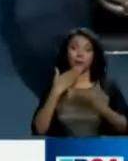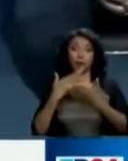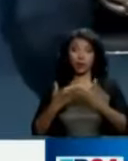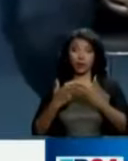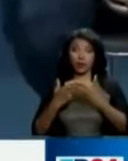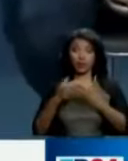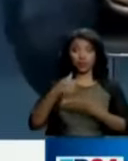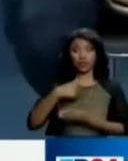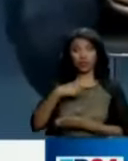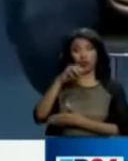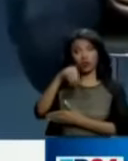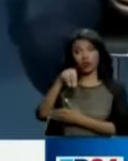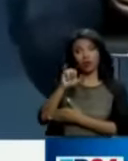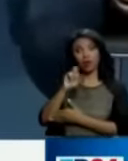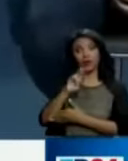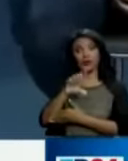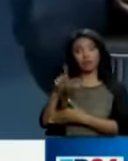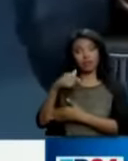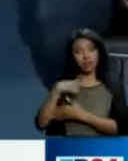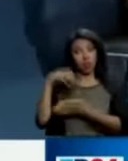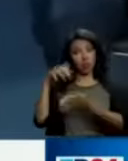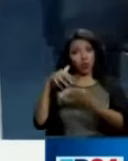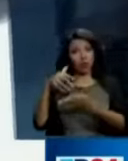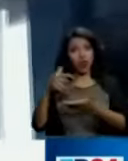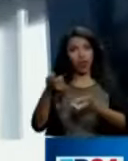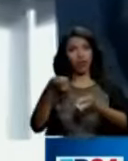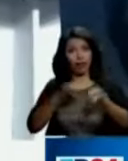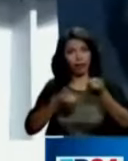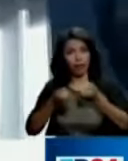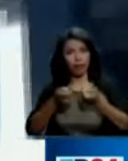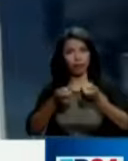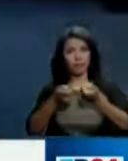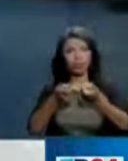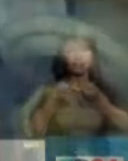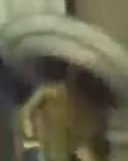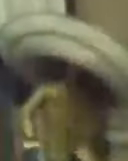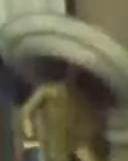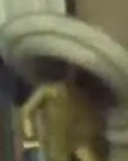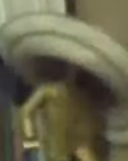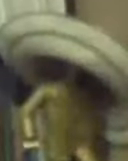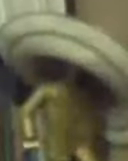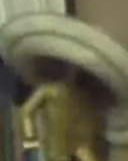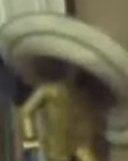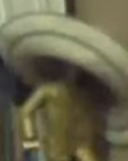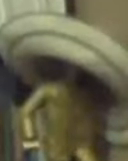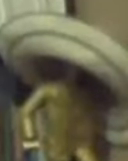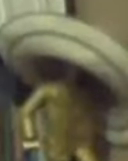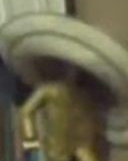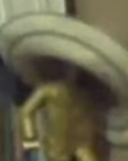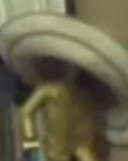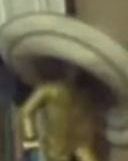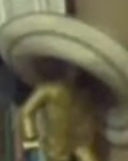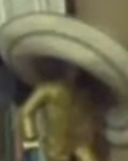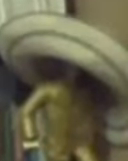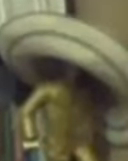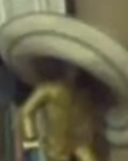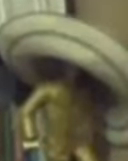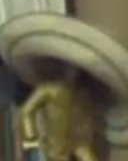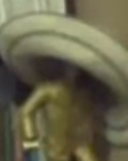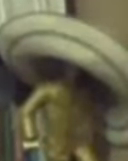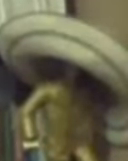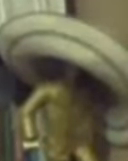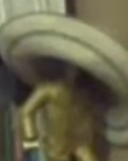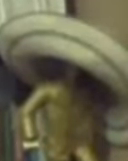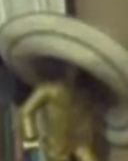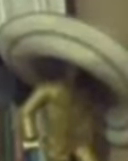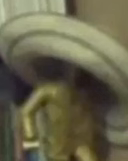recursos naturales y minerales, el saqueo que hay de los recursos del Estado, que tiene una situación como la que tú describes,